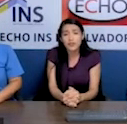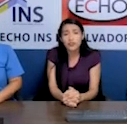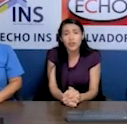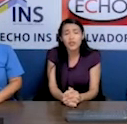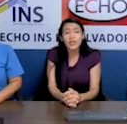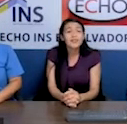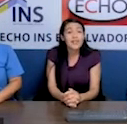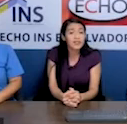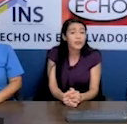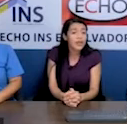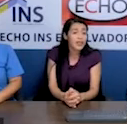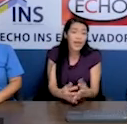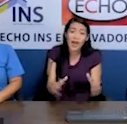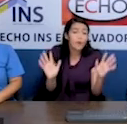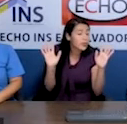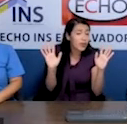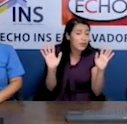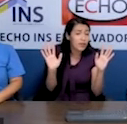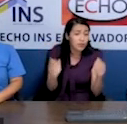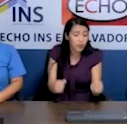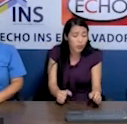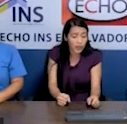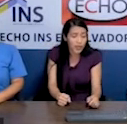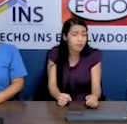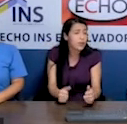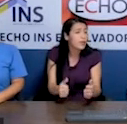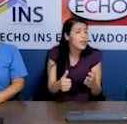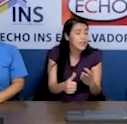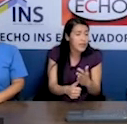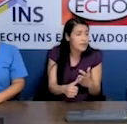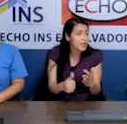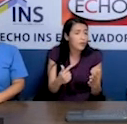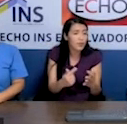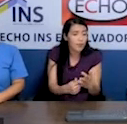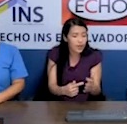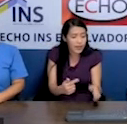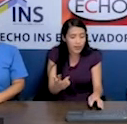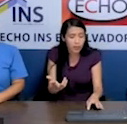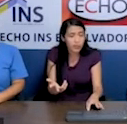esta hipertensión sea secundaria a otros eventos, como por ejemplo